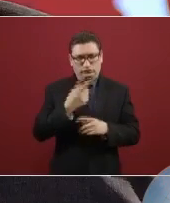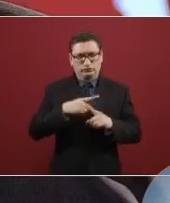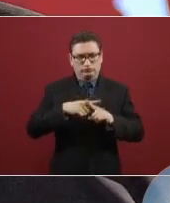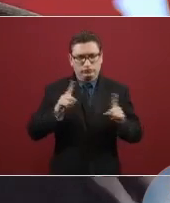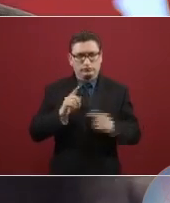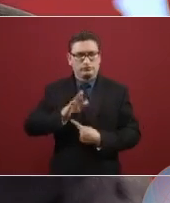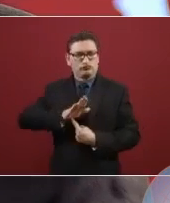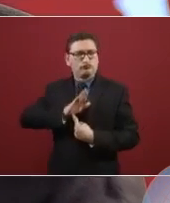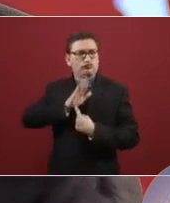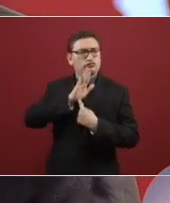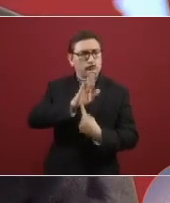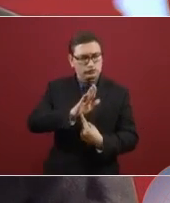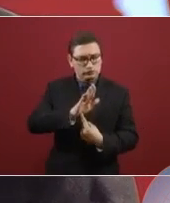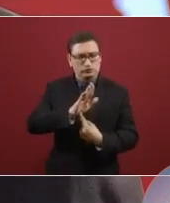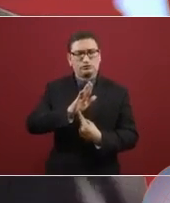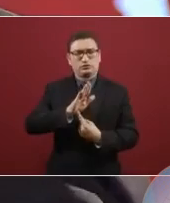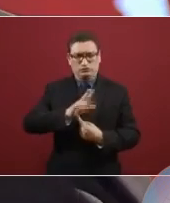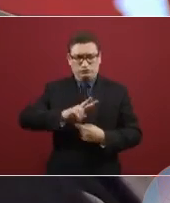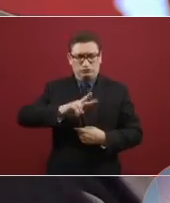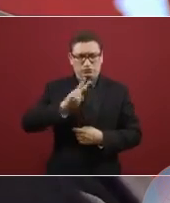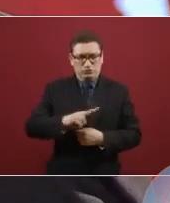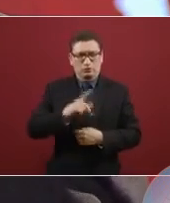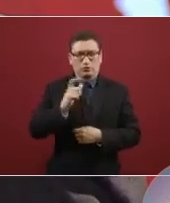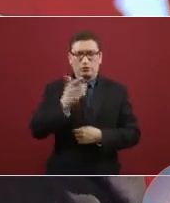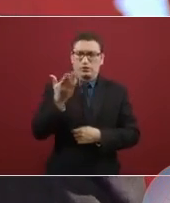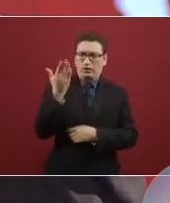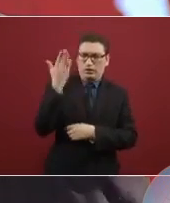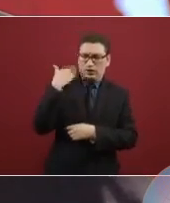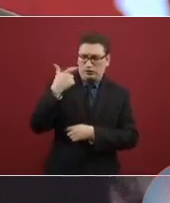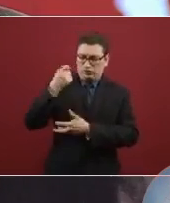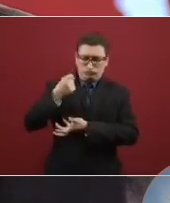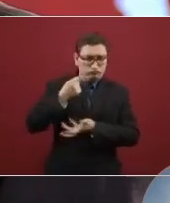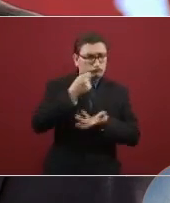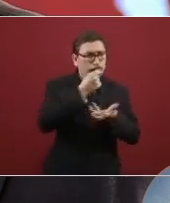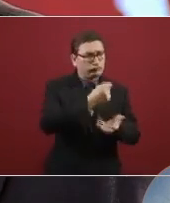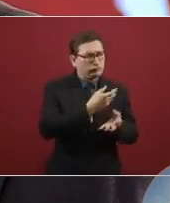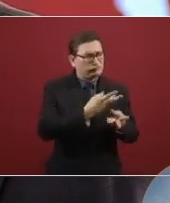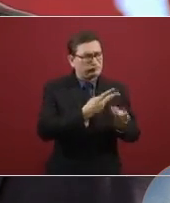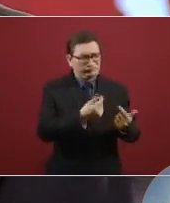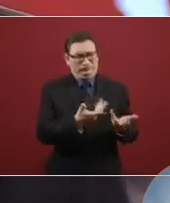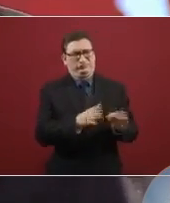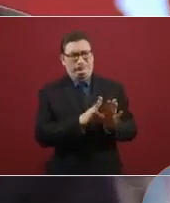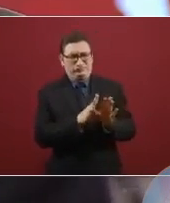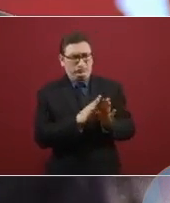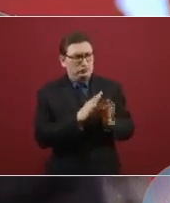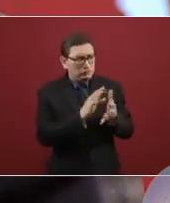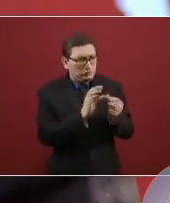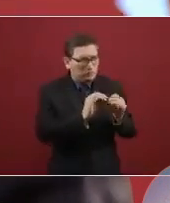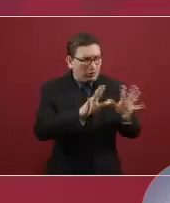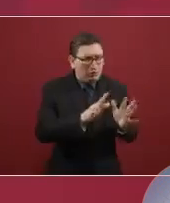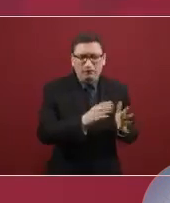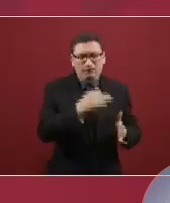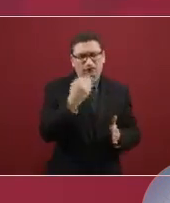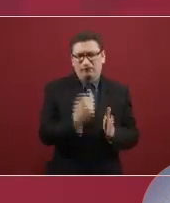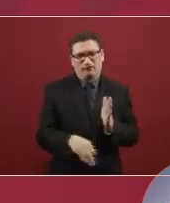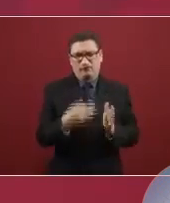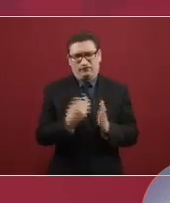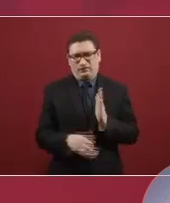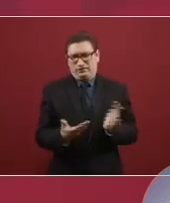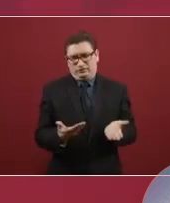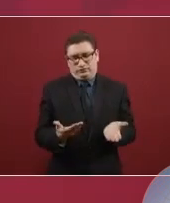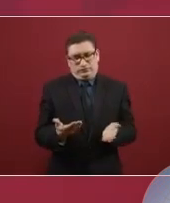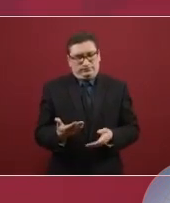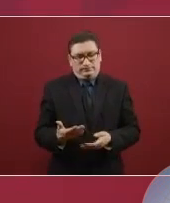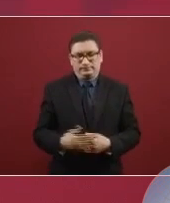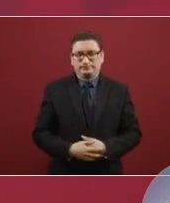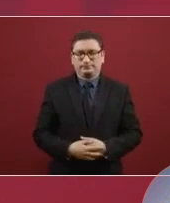demostrar de que hubo opacidad que es lo menos que se puede decir